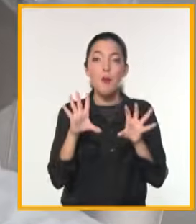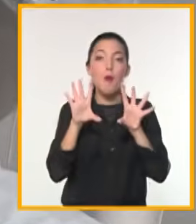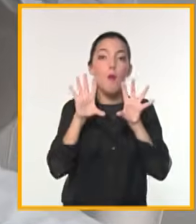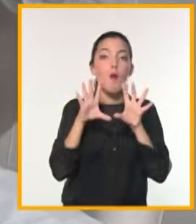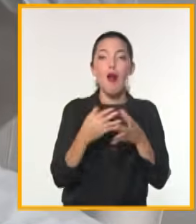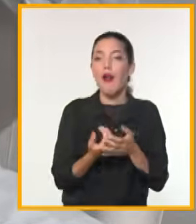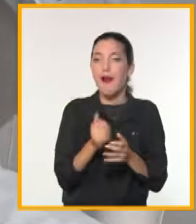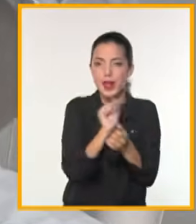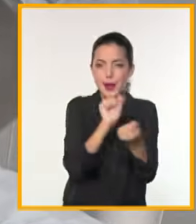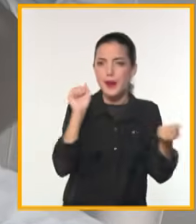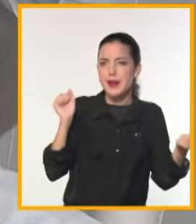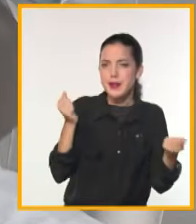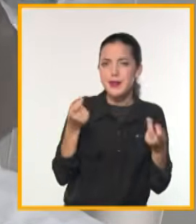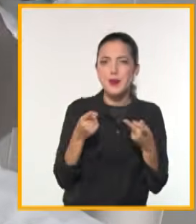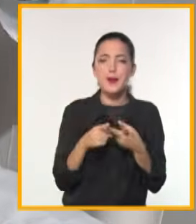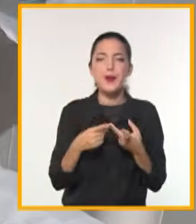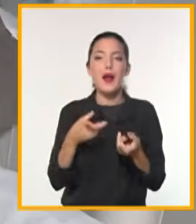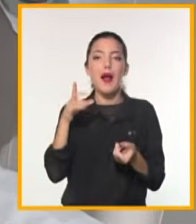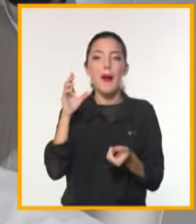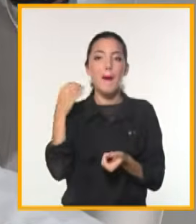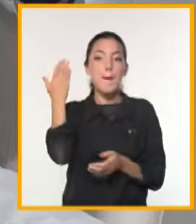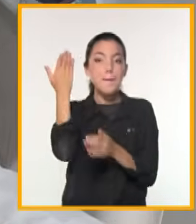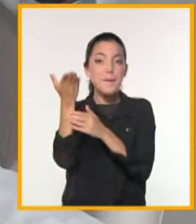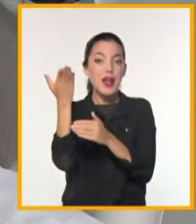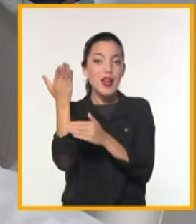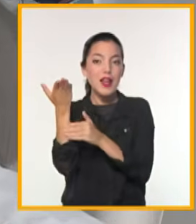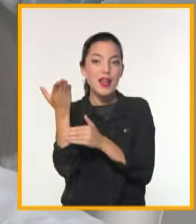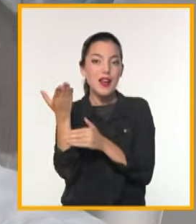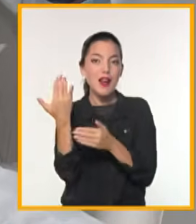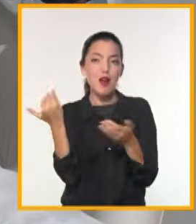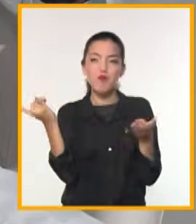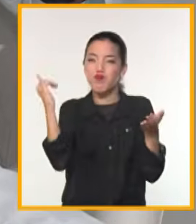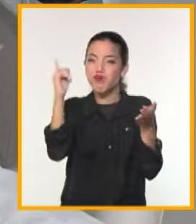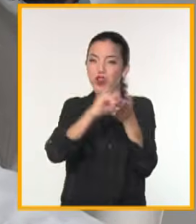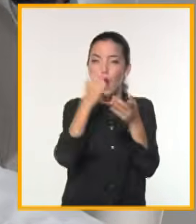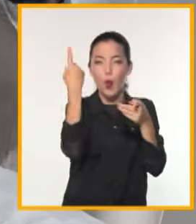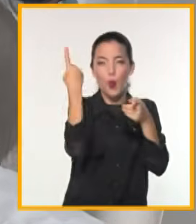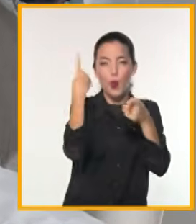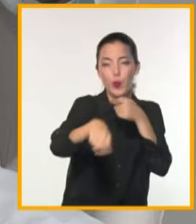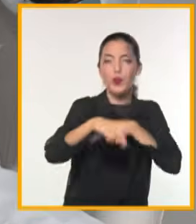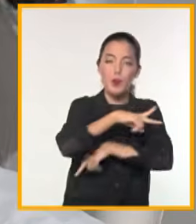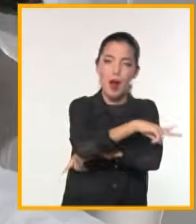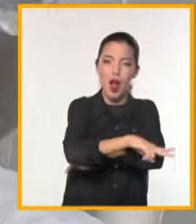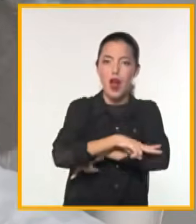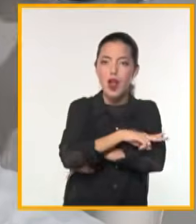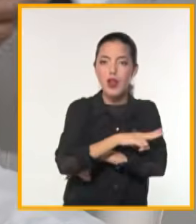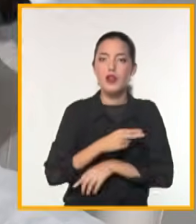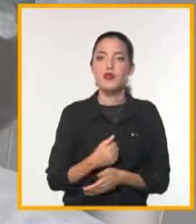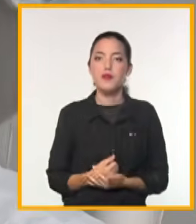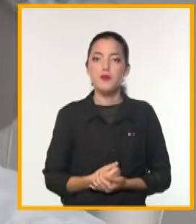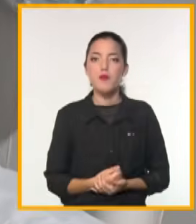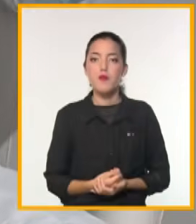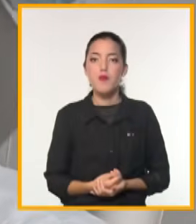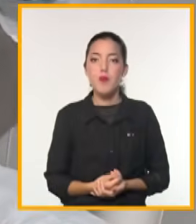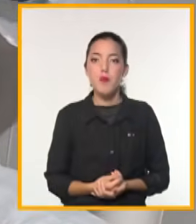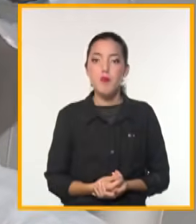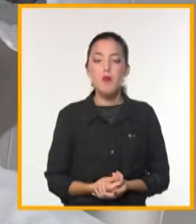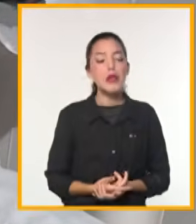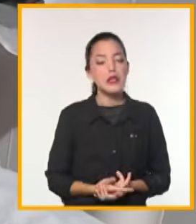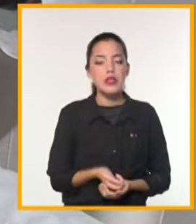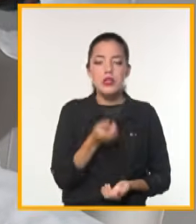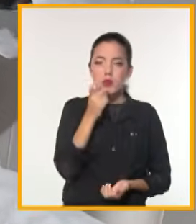país. Entonces, el pobre muchacho con 12 años, 13 años, no sabía lo que podía hacer con esas